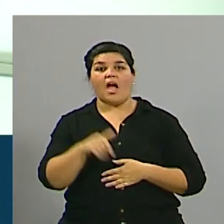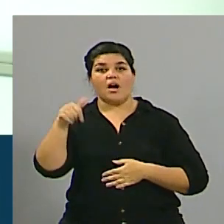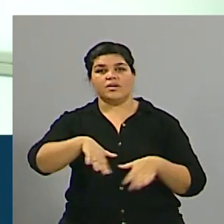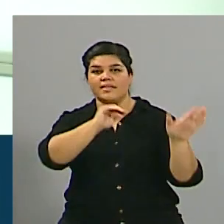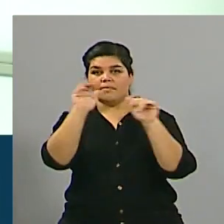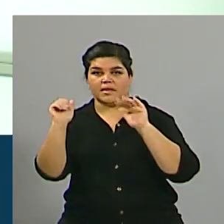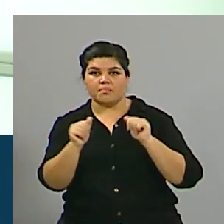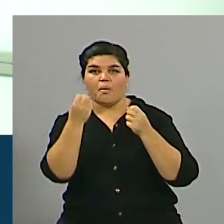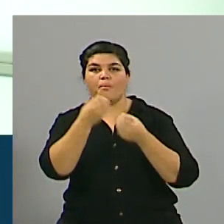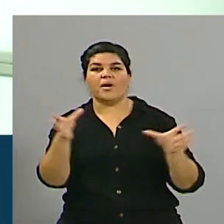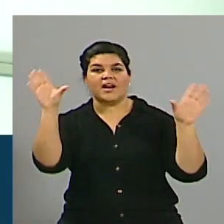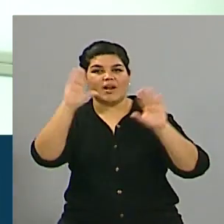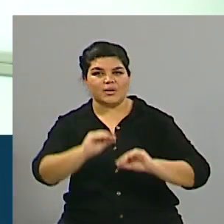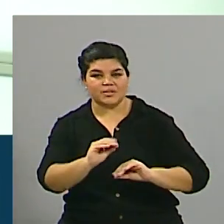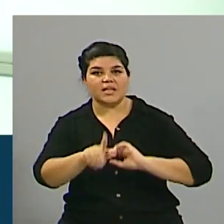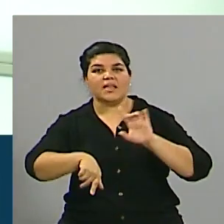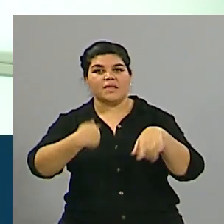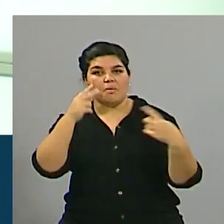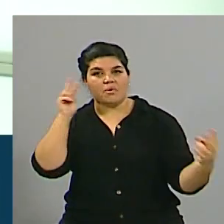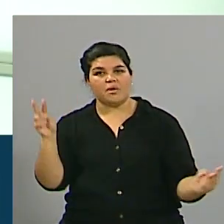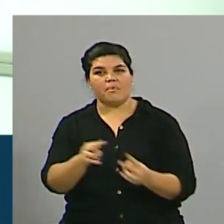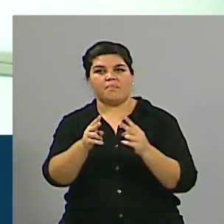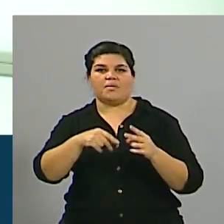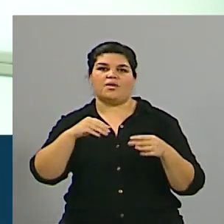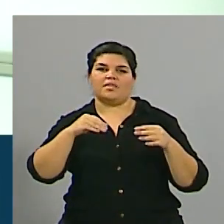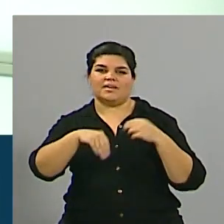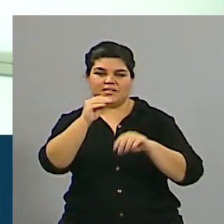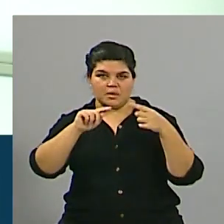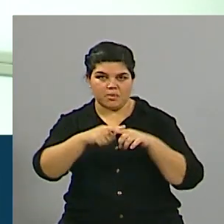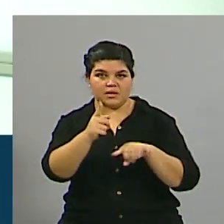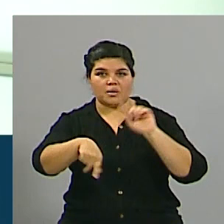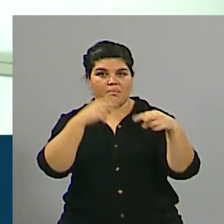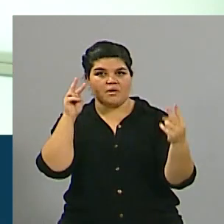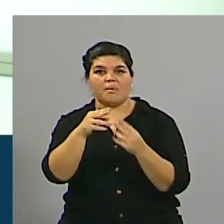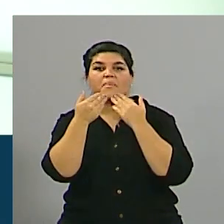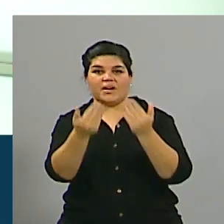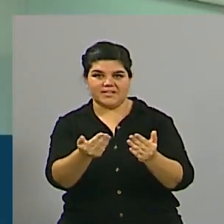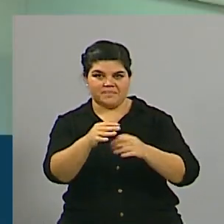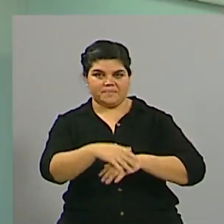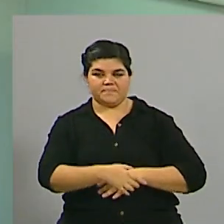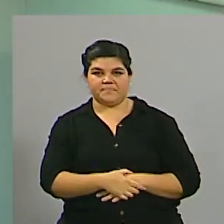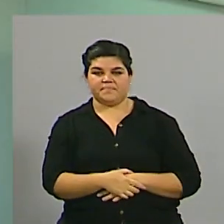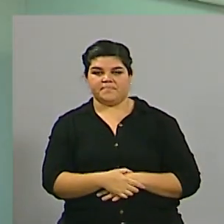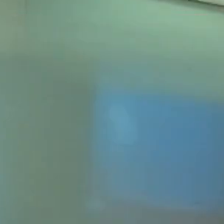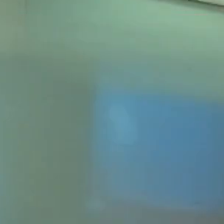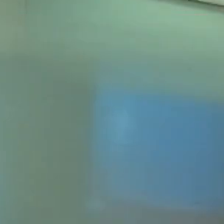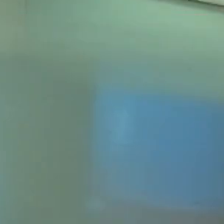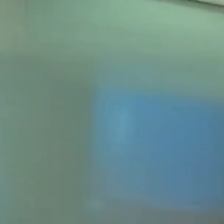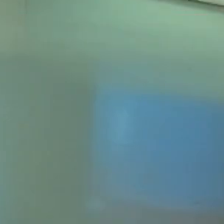muy buena noche. Nosotros nos reencontraremos en la próxima edición de Chat Político. Será hasta ese momento. Muchas gracias.